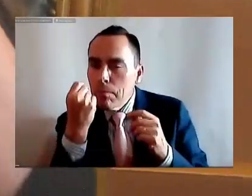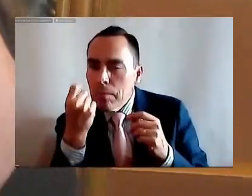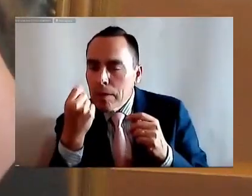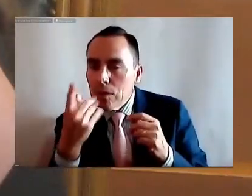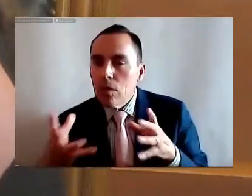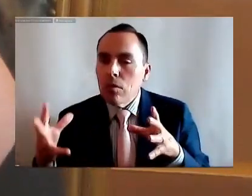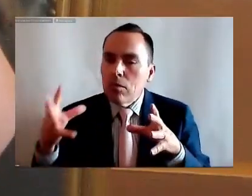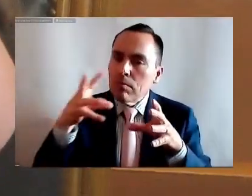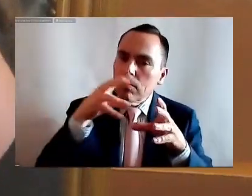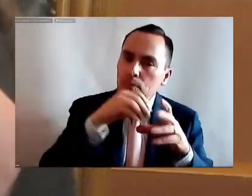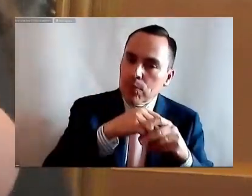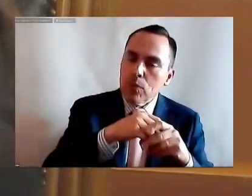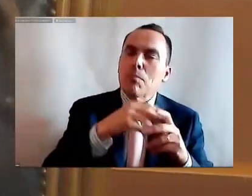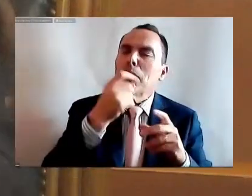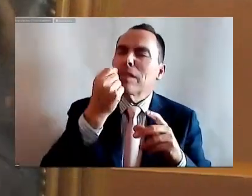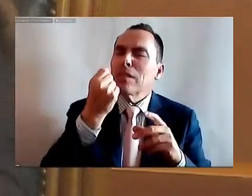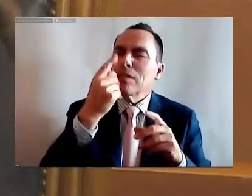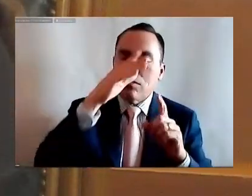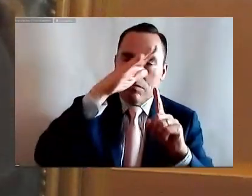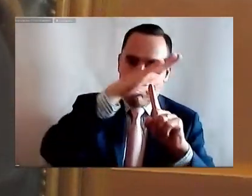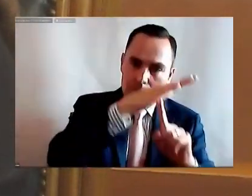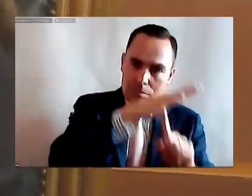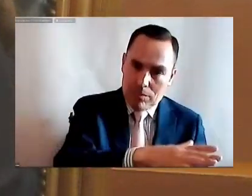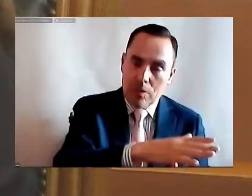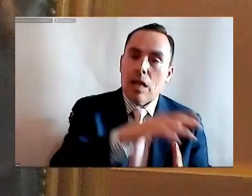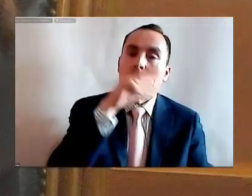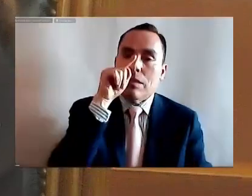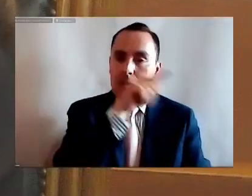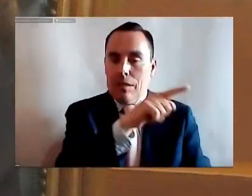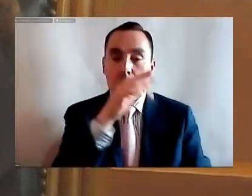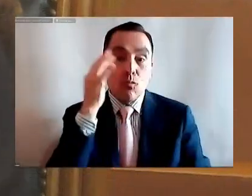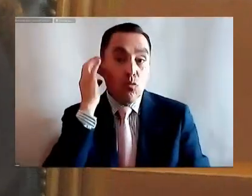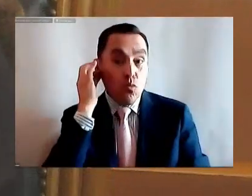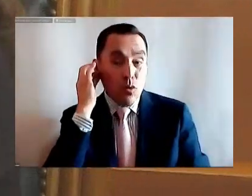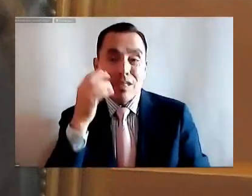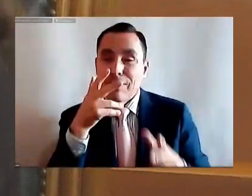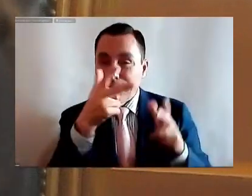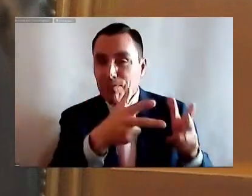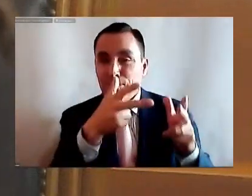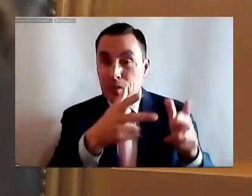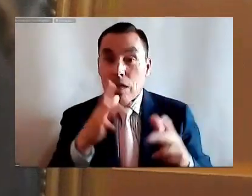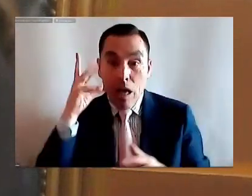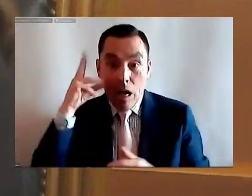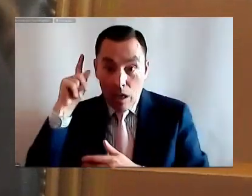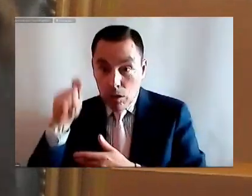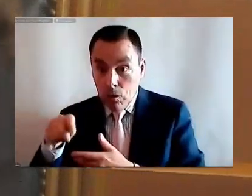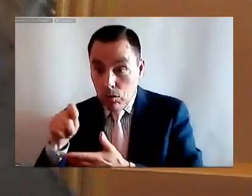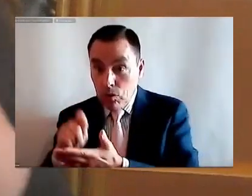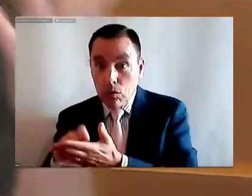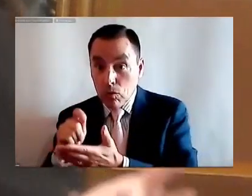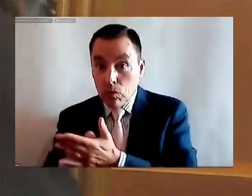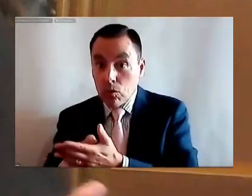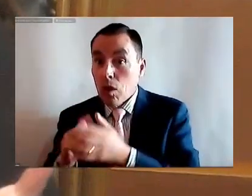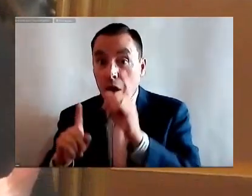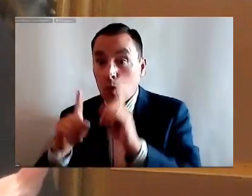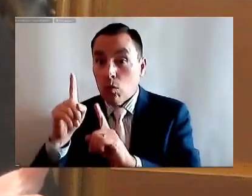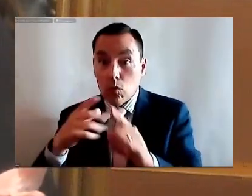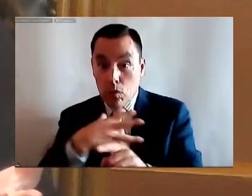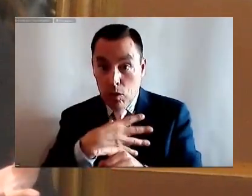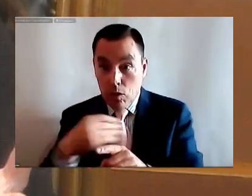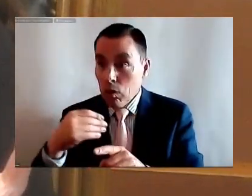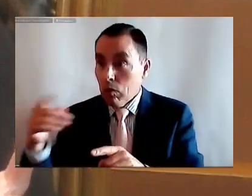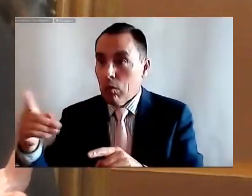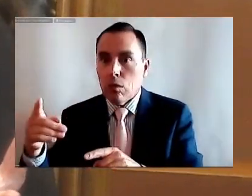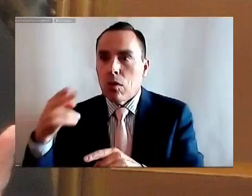caso, hacia las mujeres, al punto que hay sentencias que le negaron la tutela a los hombres, porque era una discriminación contra la mujer